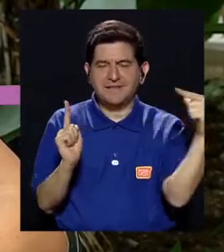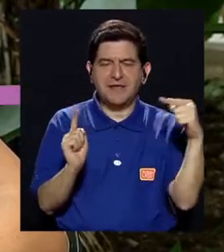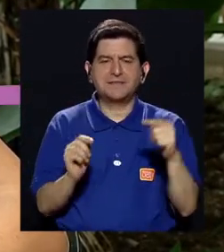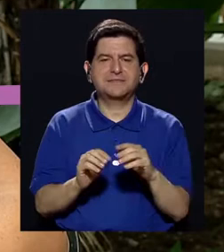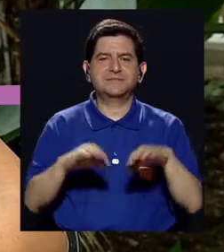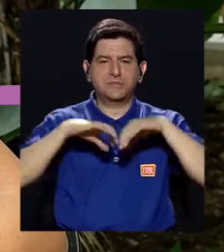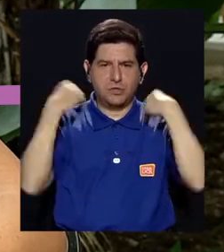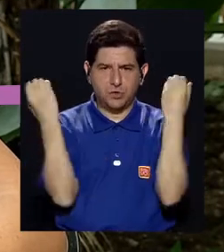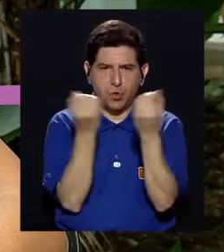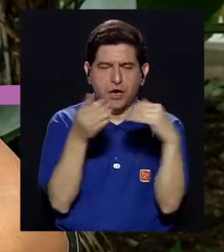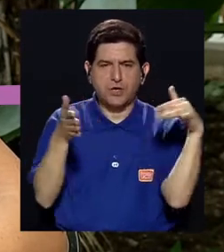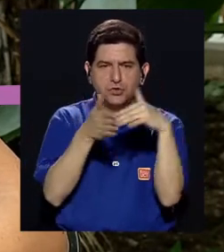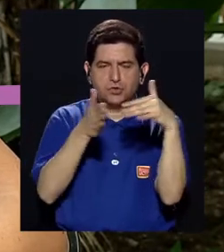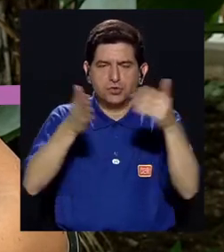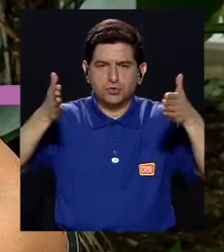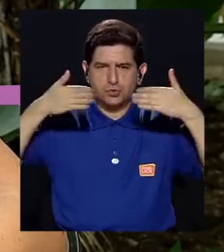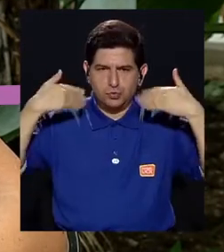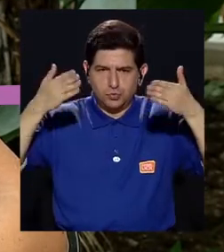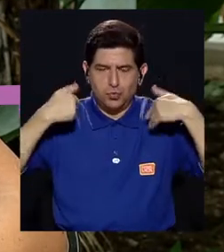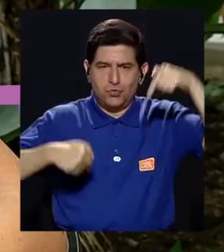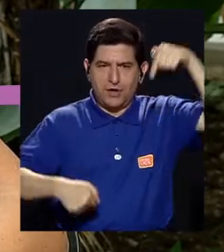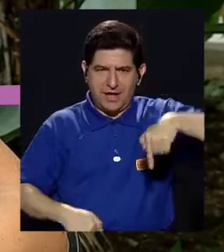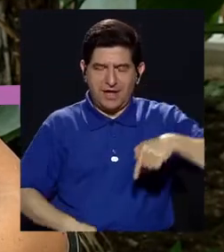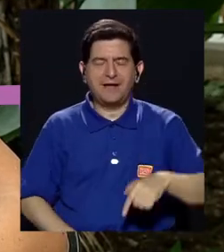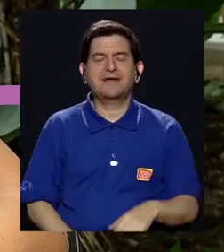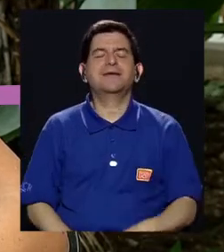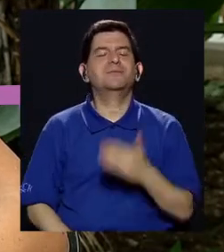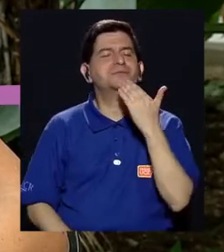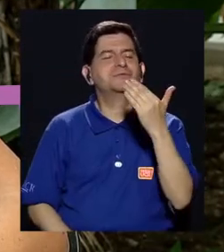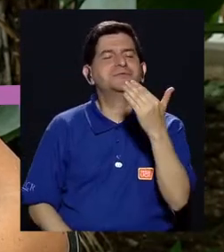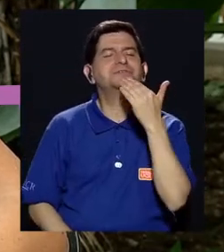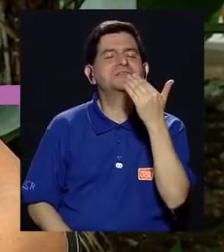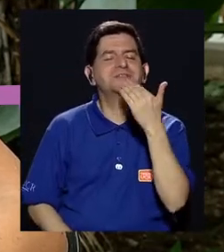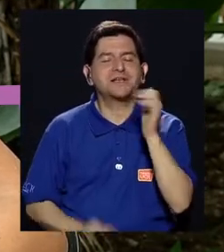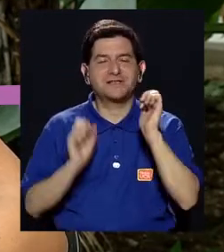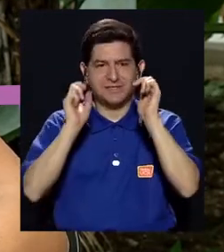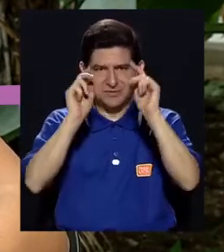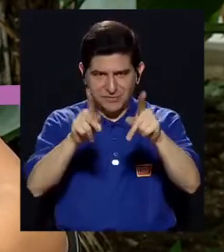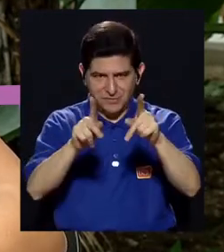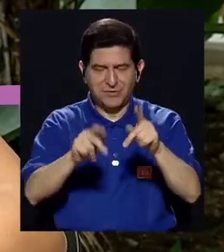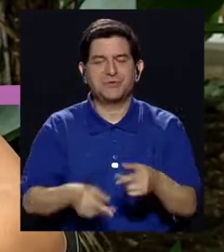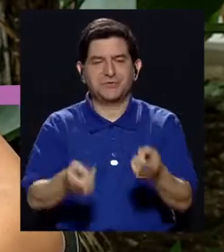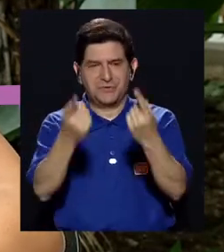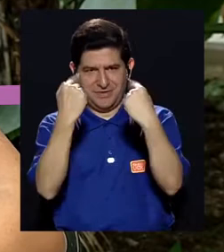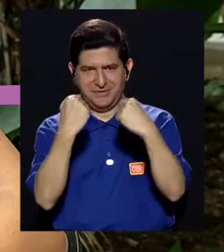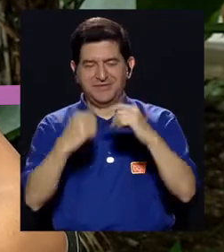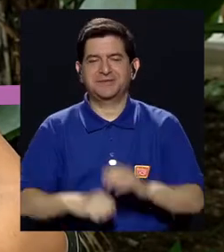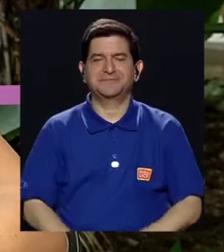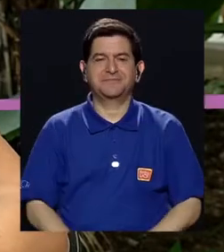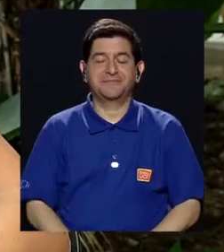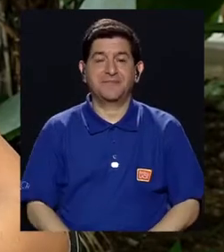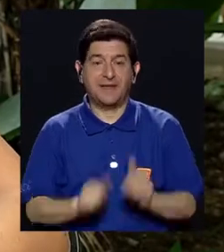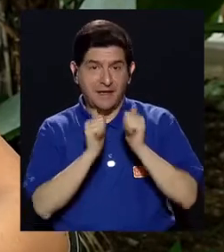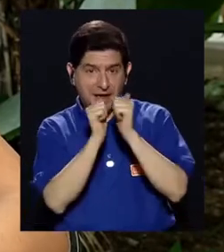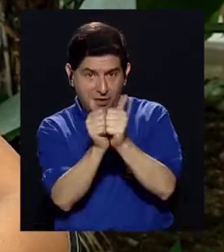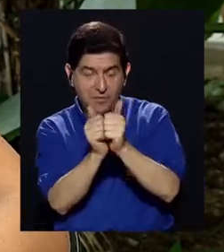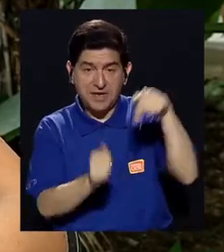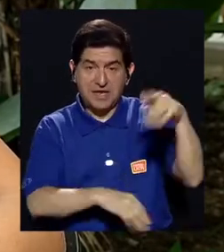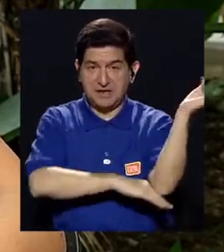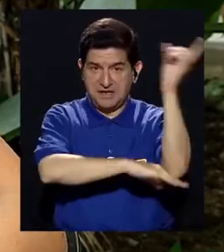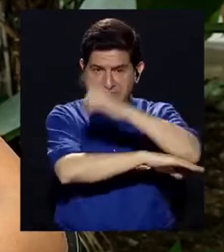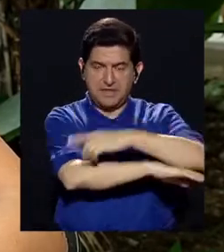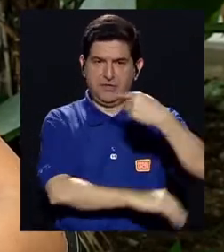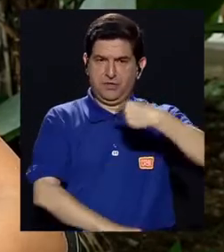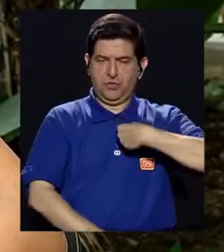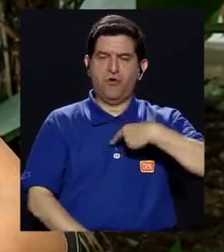la Organización para Estudios Tropicales, a quienes les agradecemos el espacio para estar acá. Les acompañaremos el día